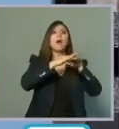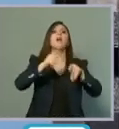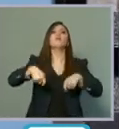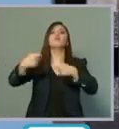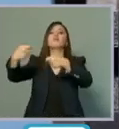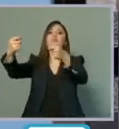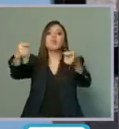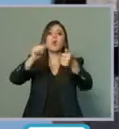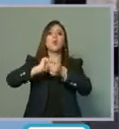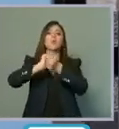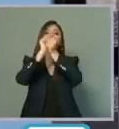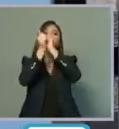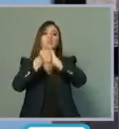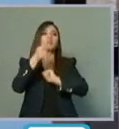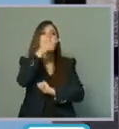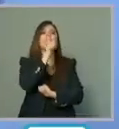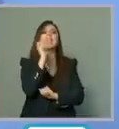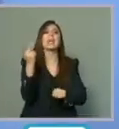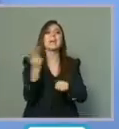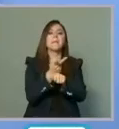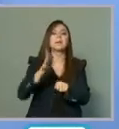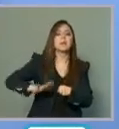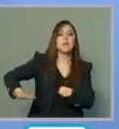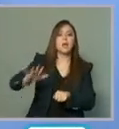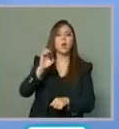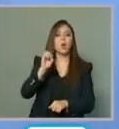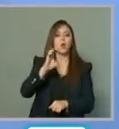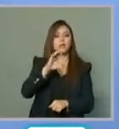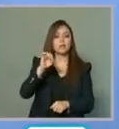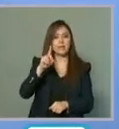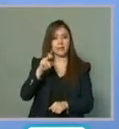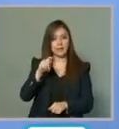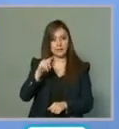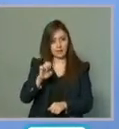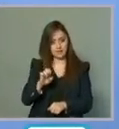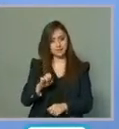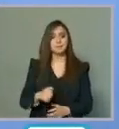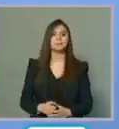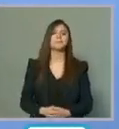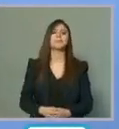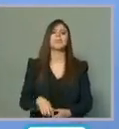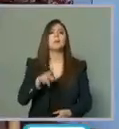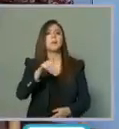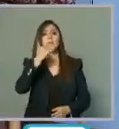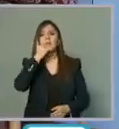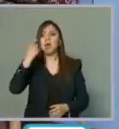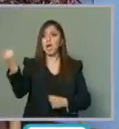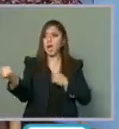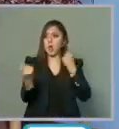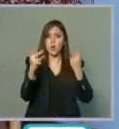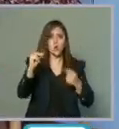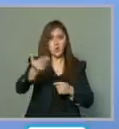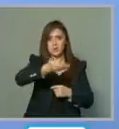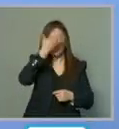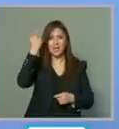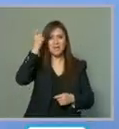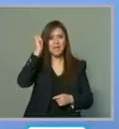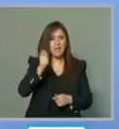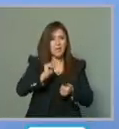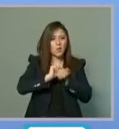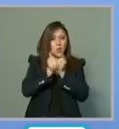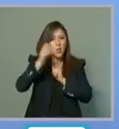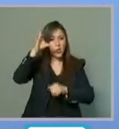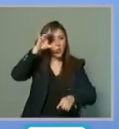Occidente de esta situación. Y por ejemplo, si no tenemos tanto conocimiento de toda la cultura rusa y de, los antecedentes de este